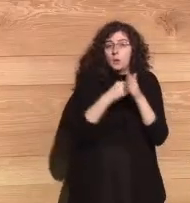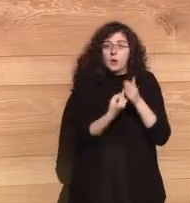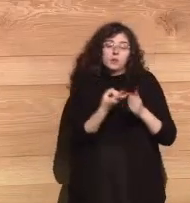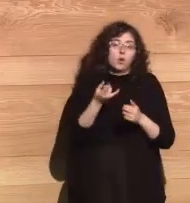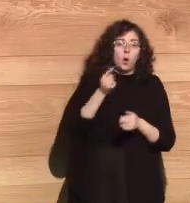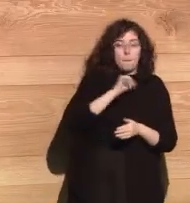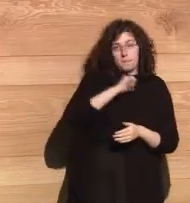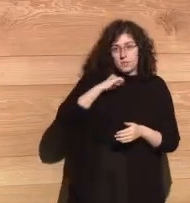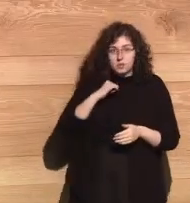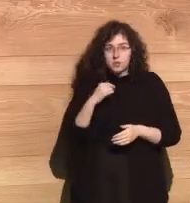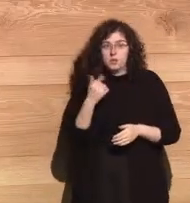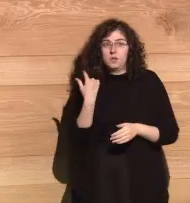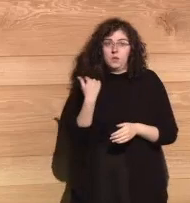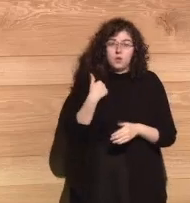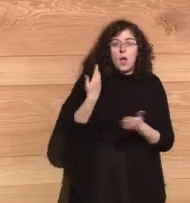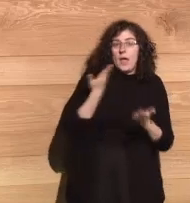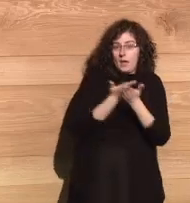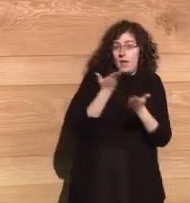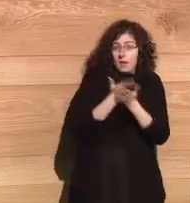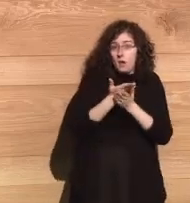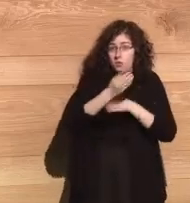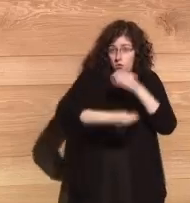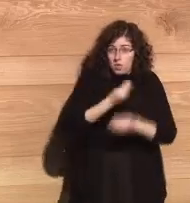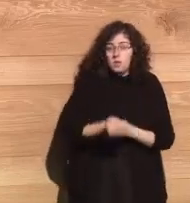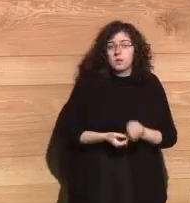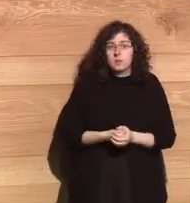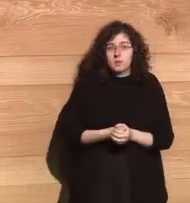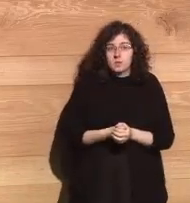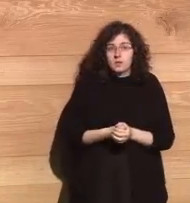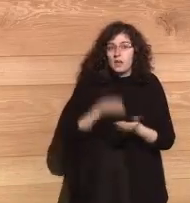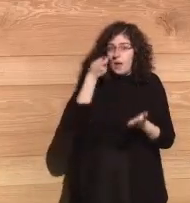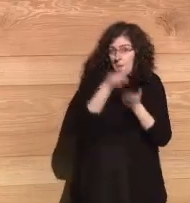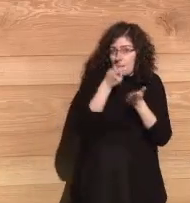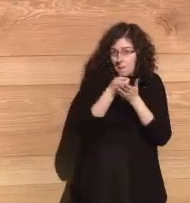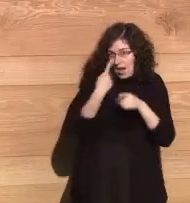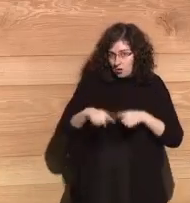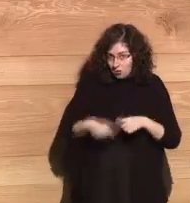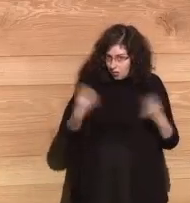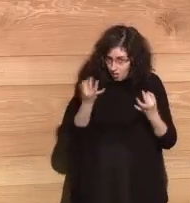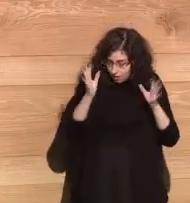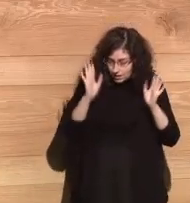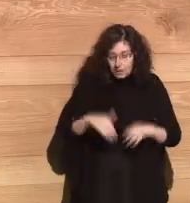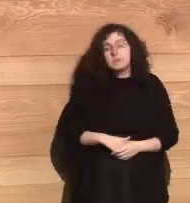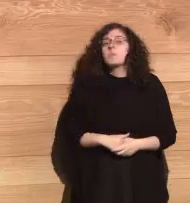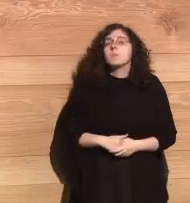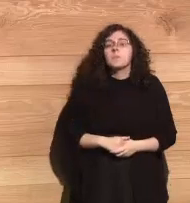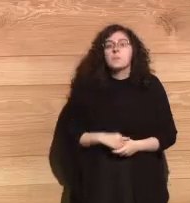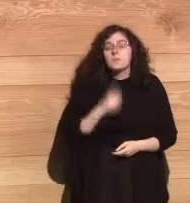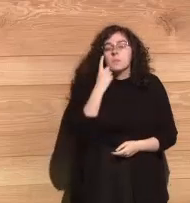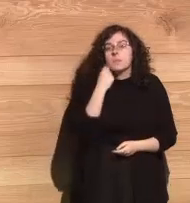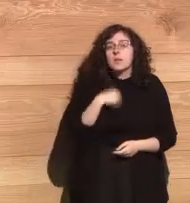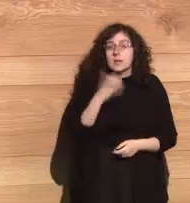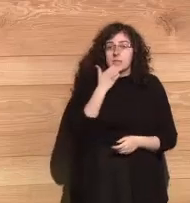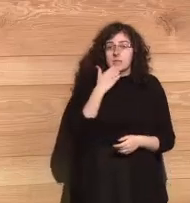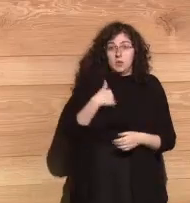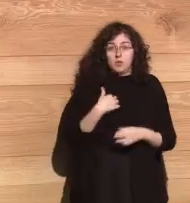tenía que hacer mis encargos, ¿no? Porque uno tiene que pagar las cuentas, ¿no? Sí, todas. Entonces digo, si no tengo